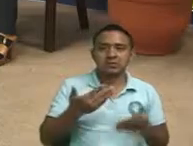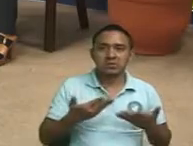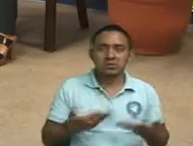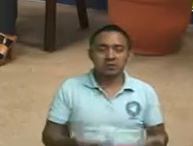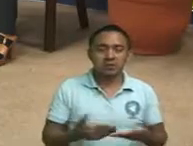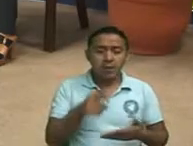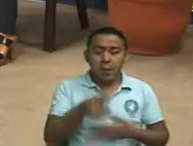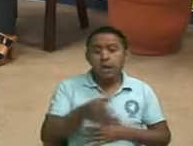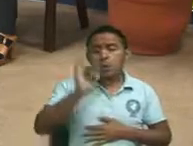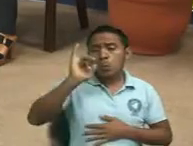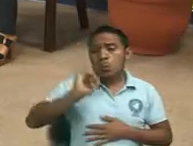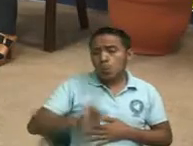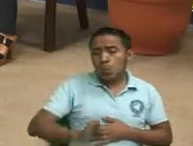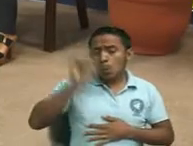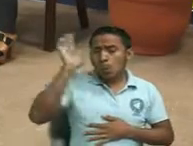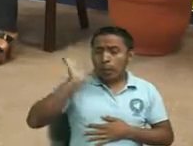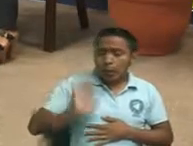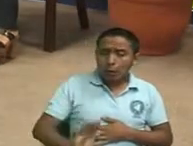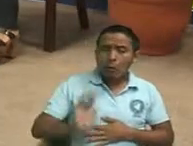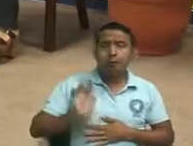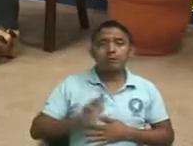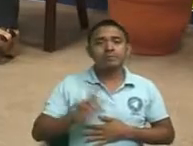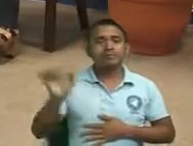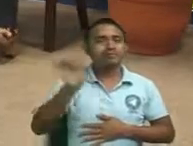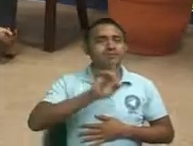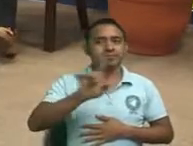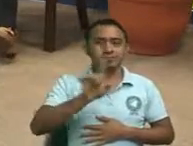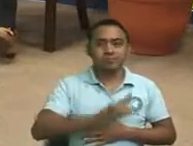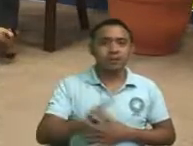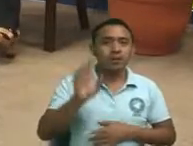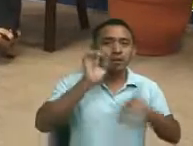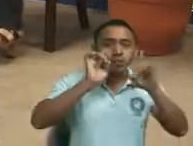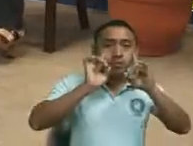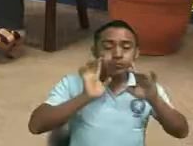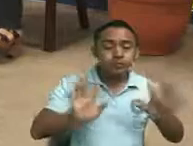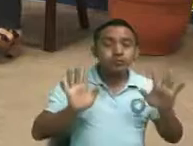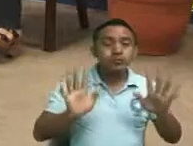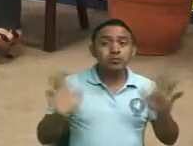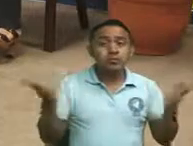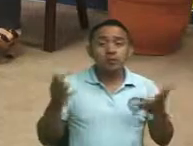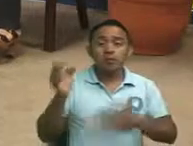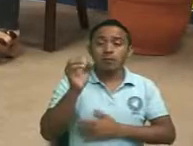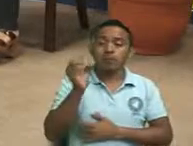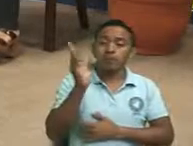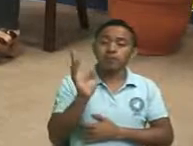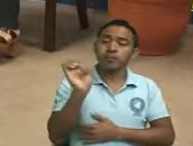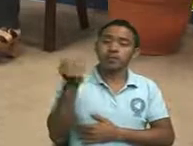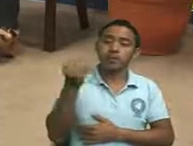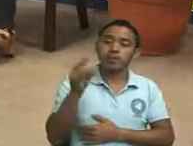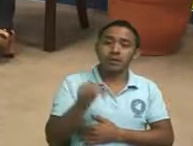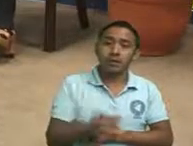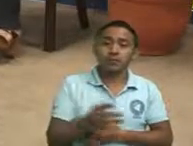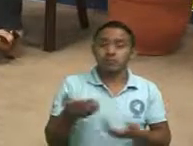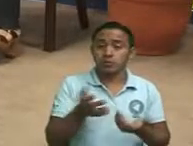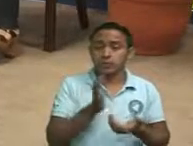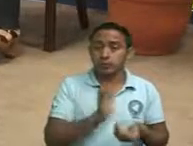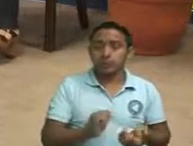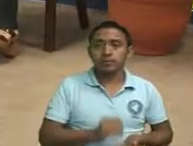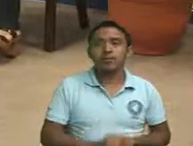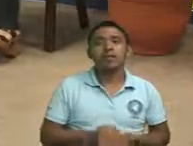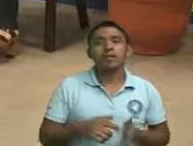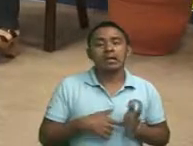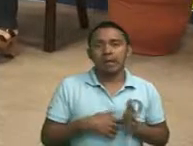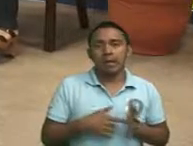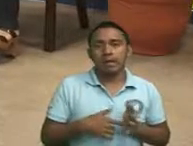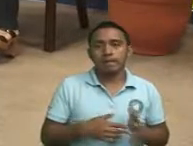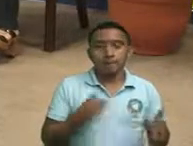¡uy, qué pobrecito, flaquito que te nació! Pero no, hay que tener mucho ojo con la obesidad infantil. Ya un niño que te pese más